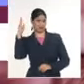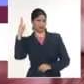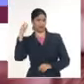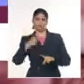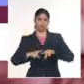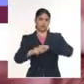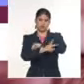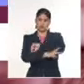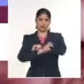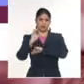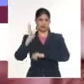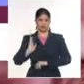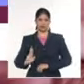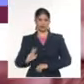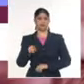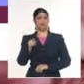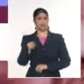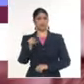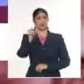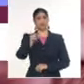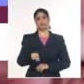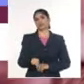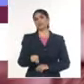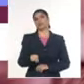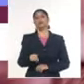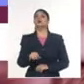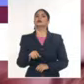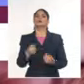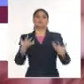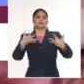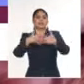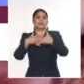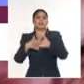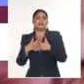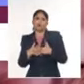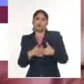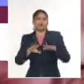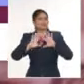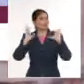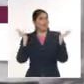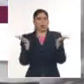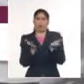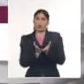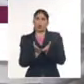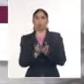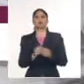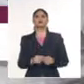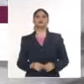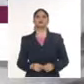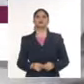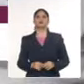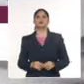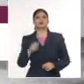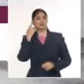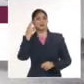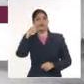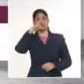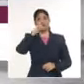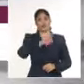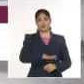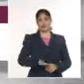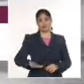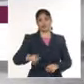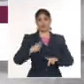salvar. ¿Cuántos guerrilleros de El Salvador han venido a tratarse aquí de Nicaragua? Los niños de Chernobyl, en